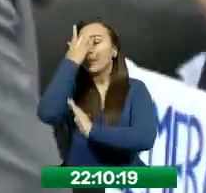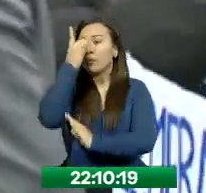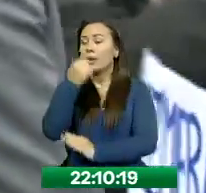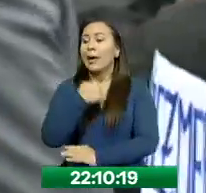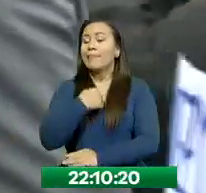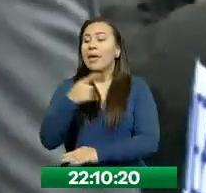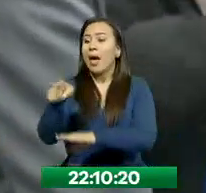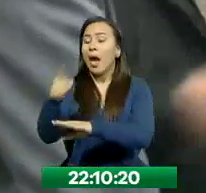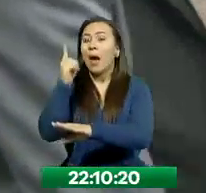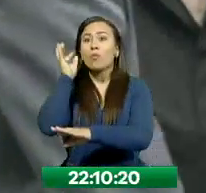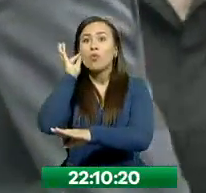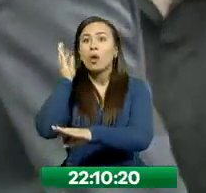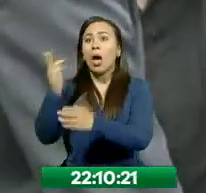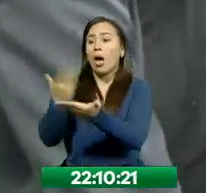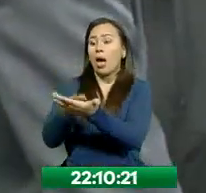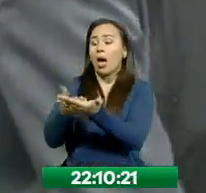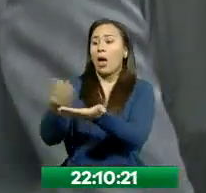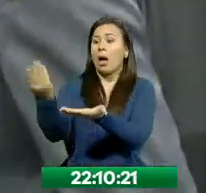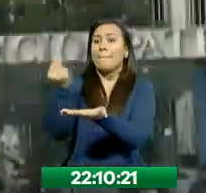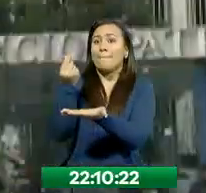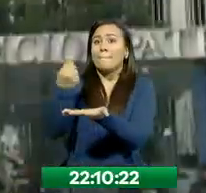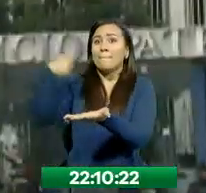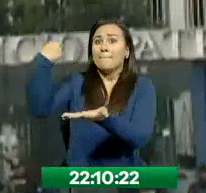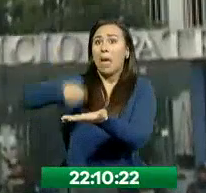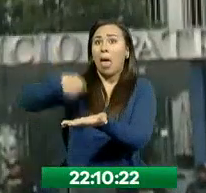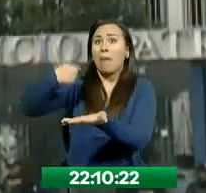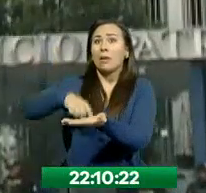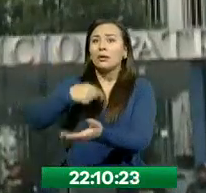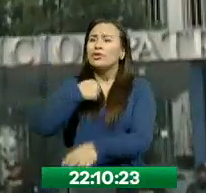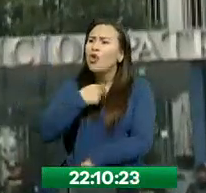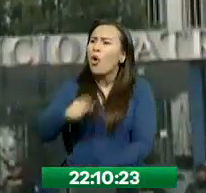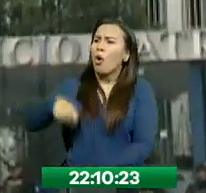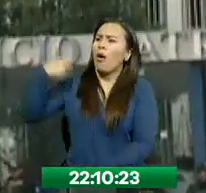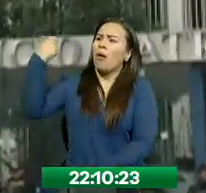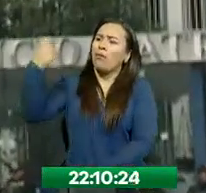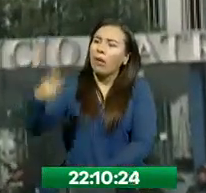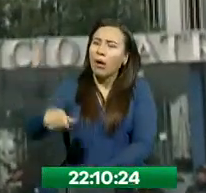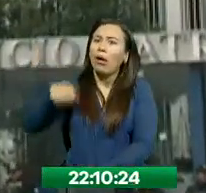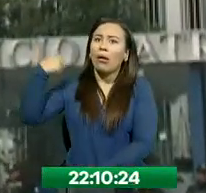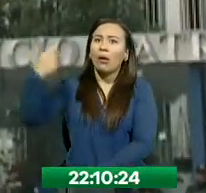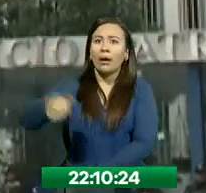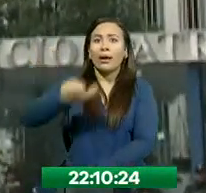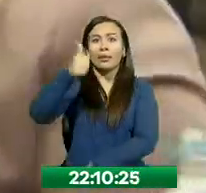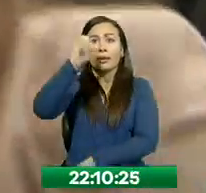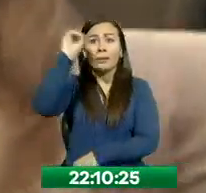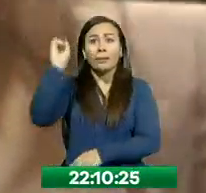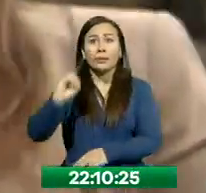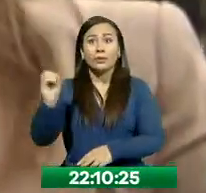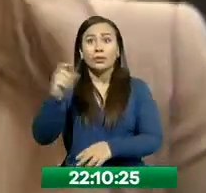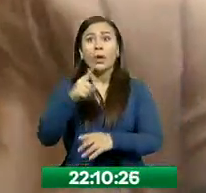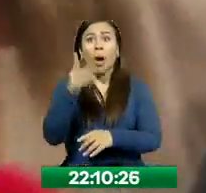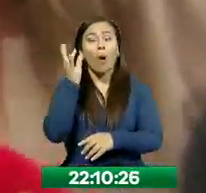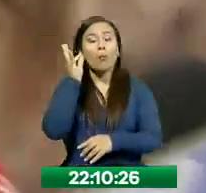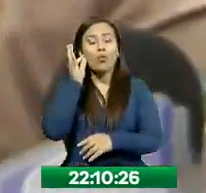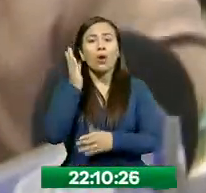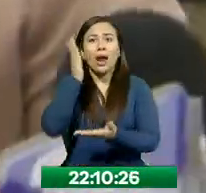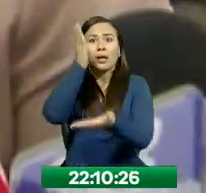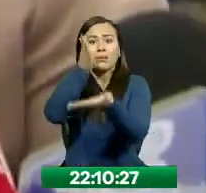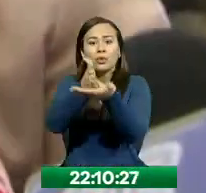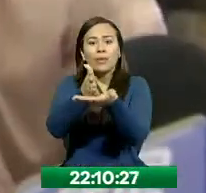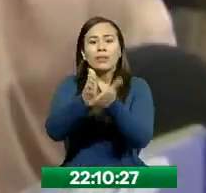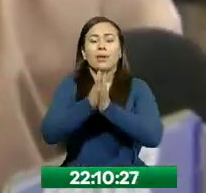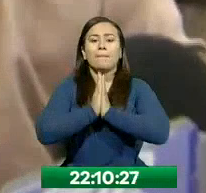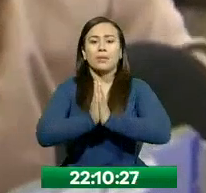Alejandra Vicuña, por el supuesto cobro de diezmos. La diligencia legal se suspendió porque Vicuña pidió el diferimiento. En